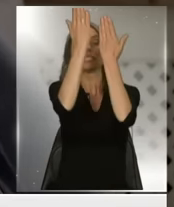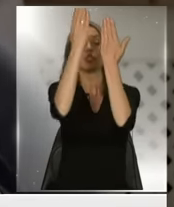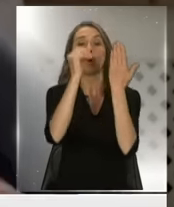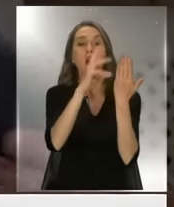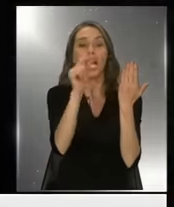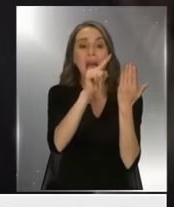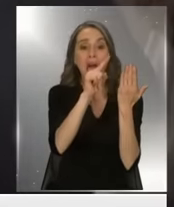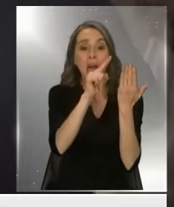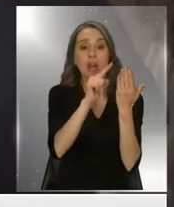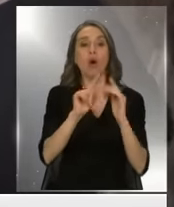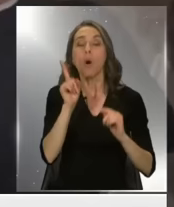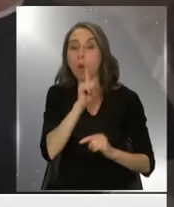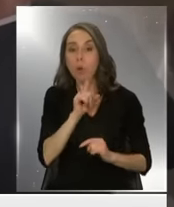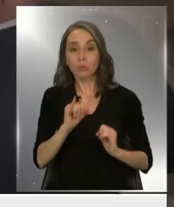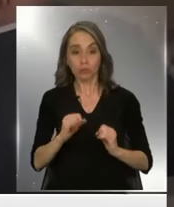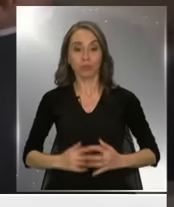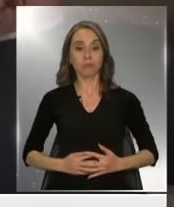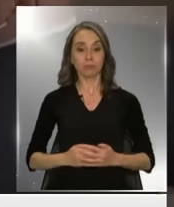quedó embarazada.